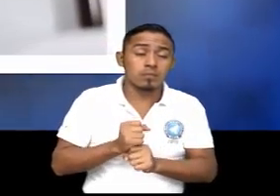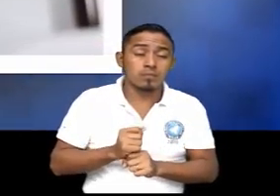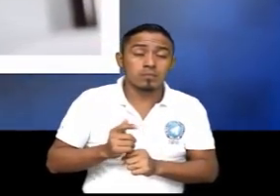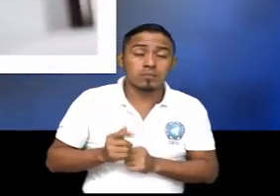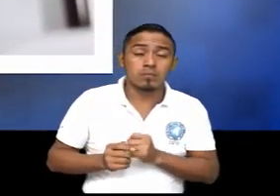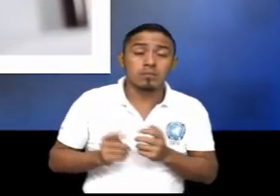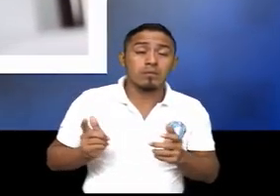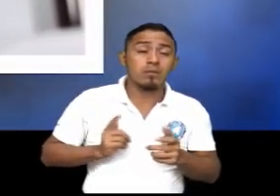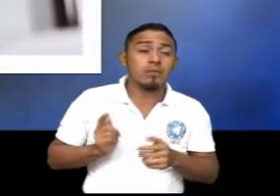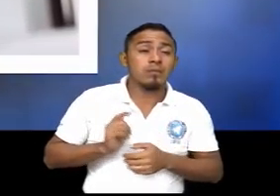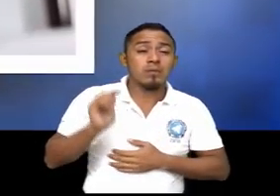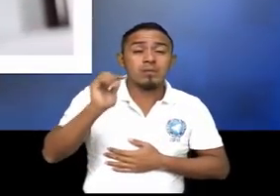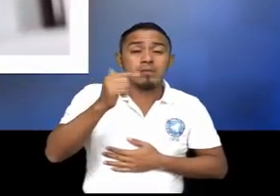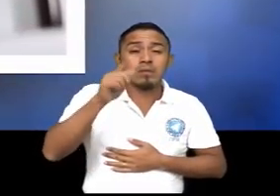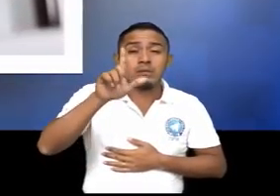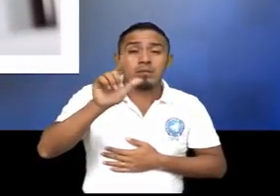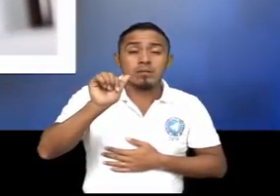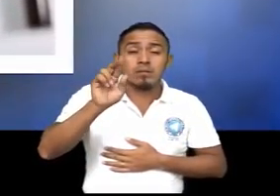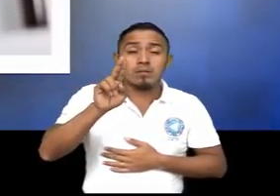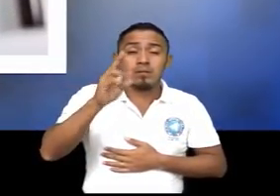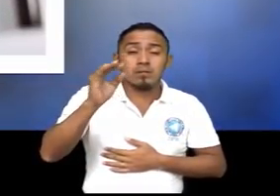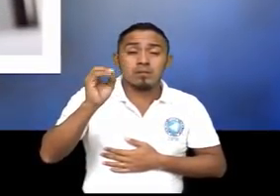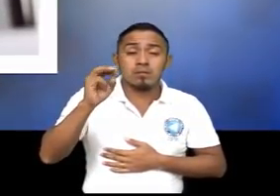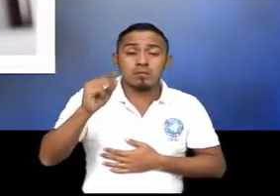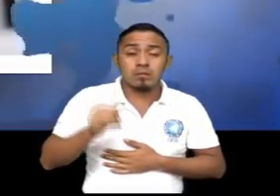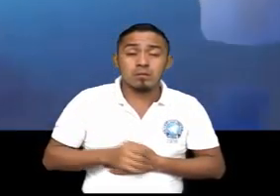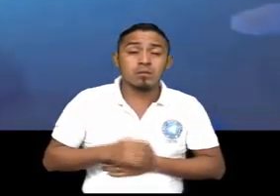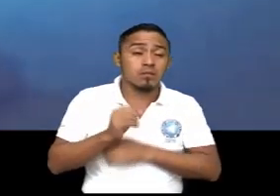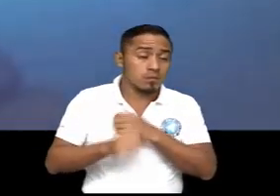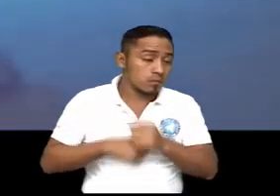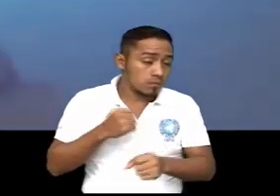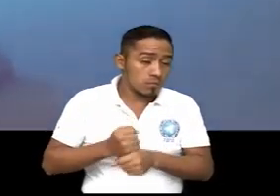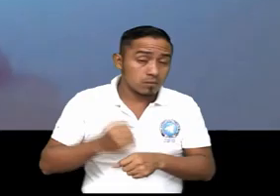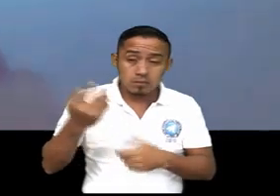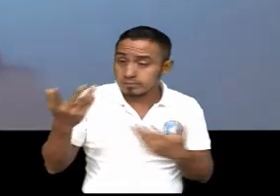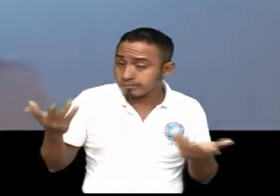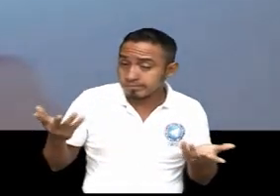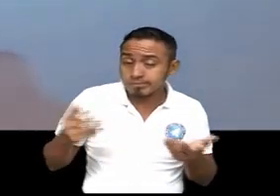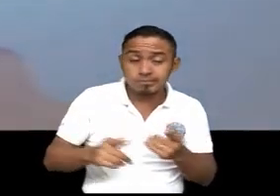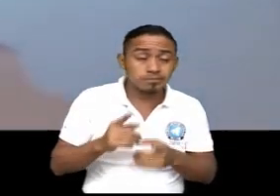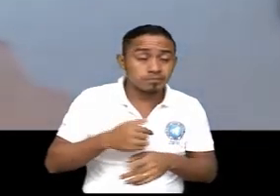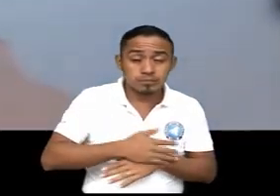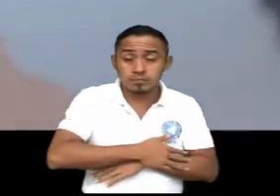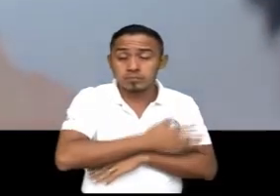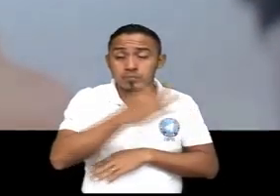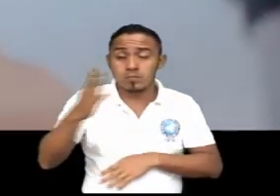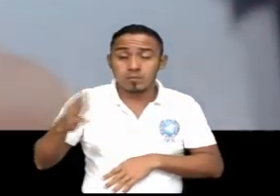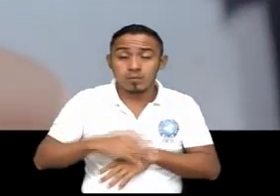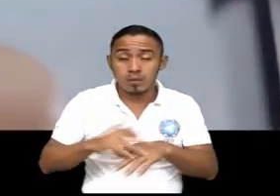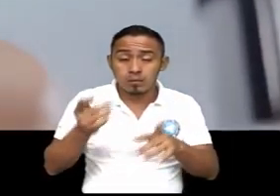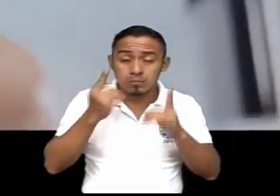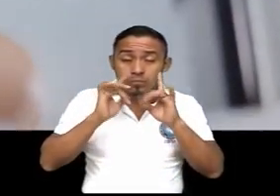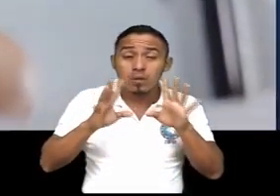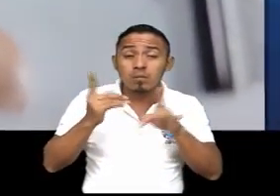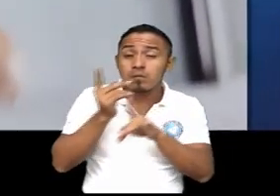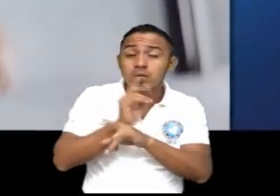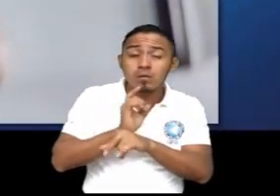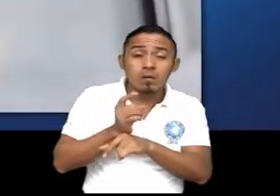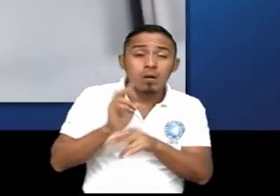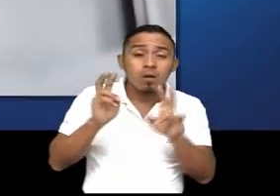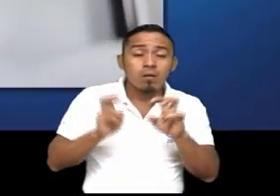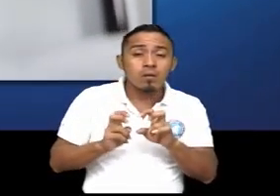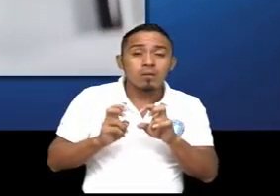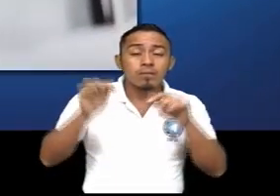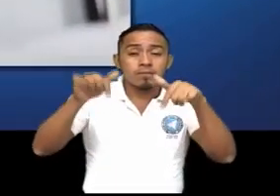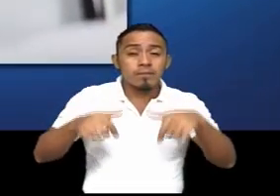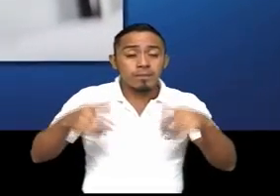glaucoma. O sea que 40 años en adelante hay que estarse con mayor chequeo. Doctora, nos vamos a